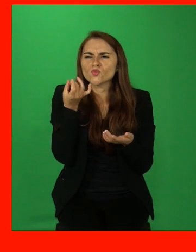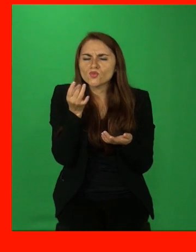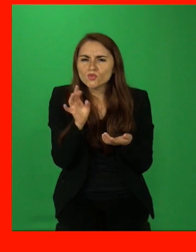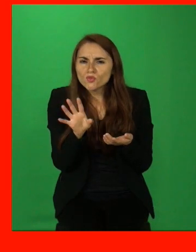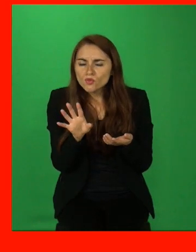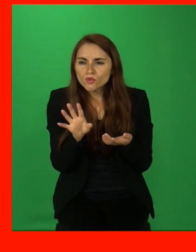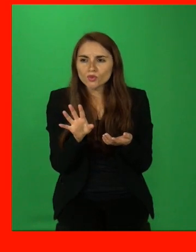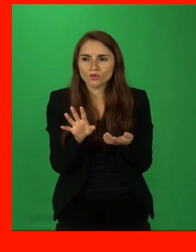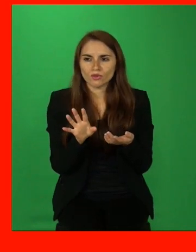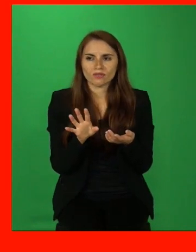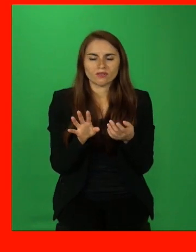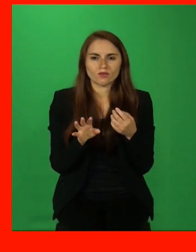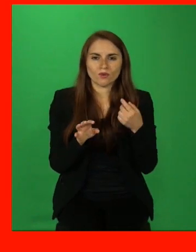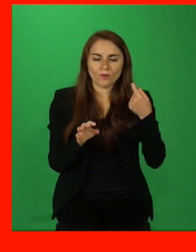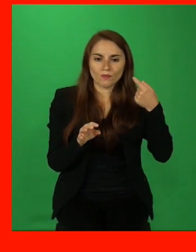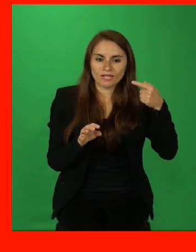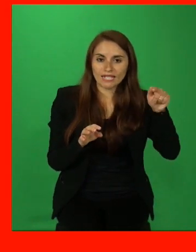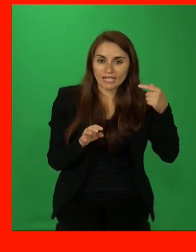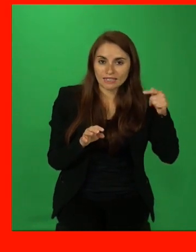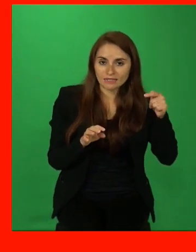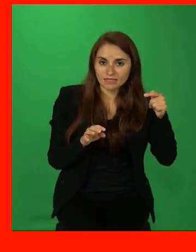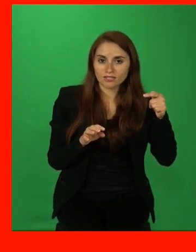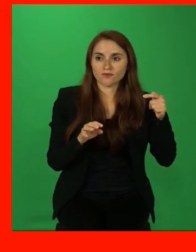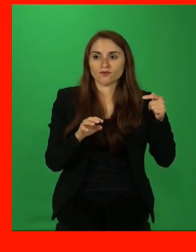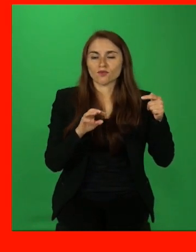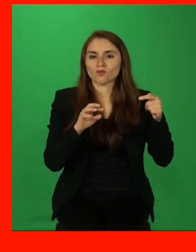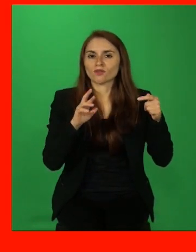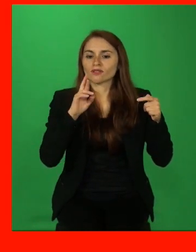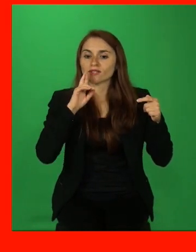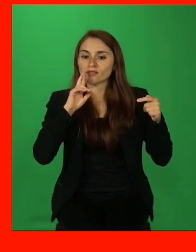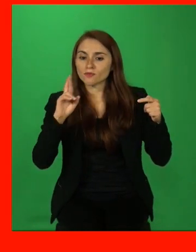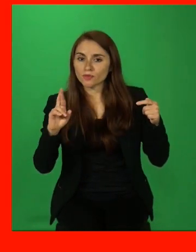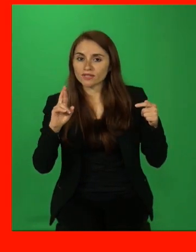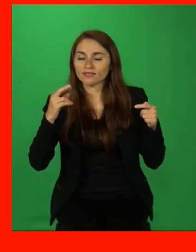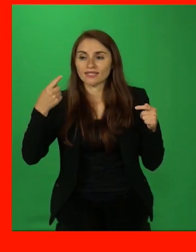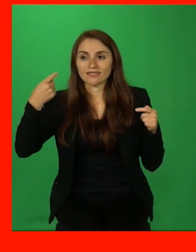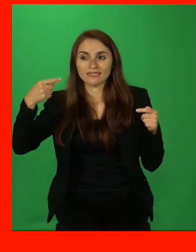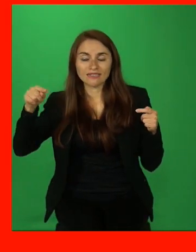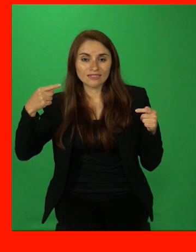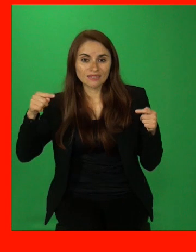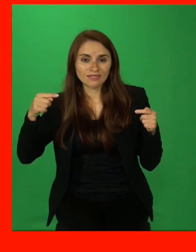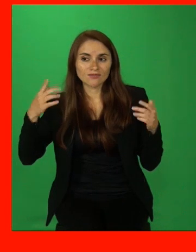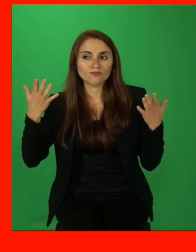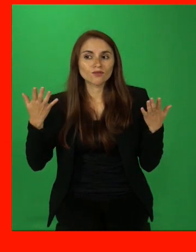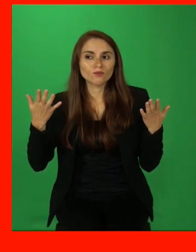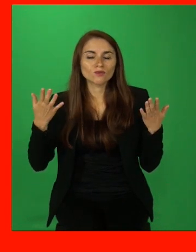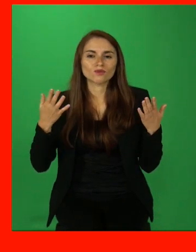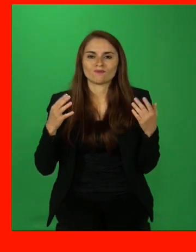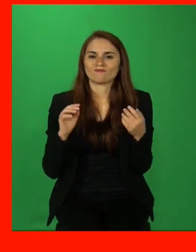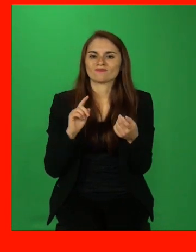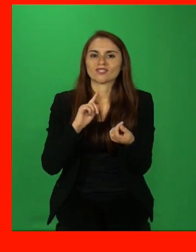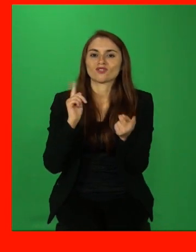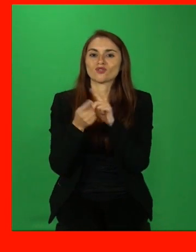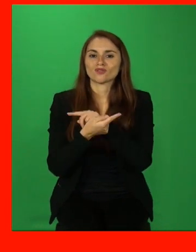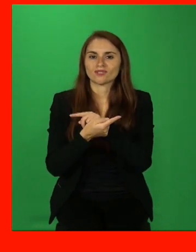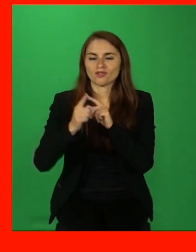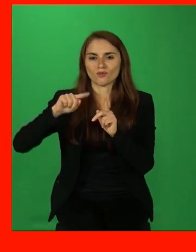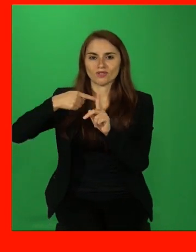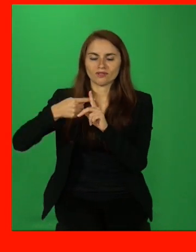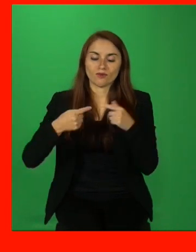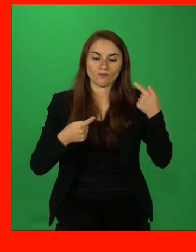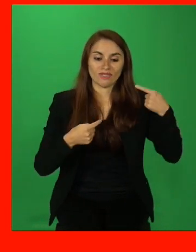negativo me dé como resultado otro número negativo es que lo multiplique por un número positivo